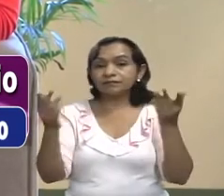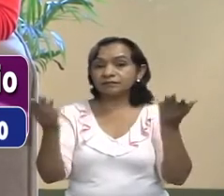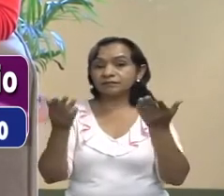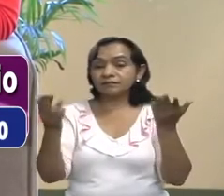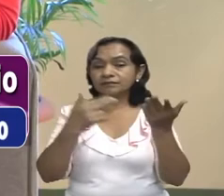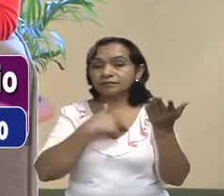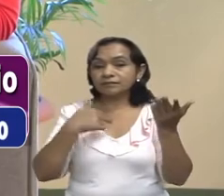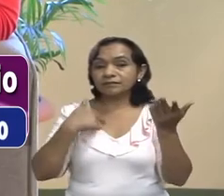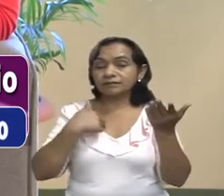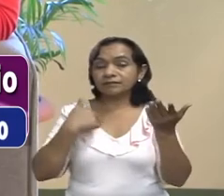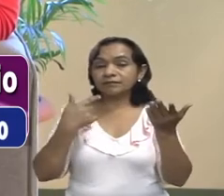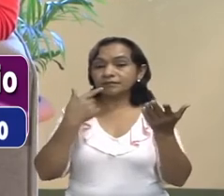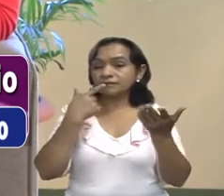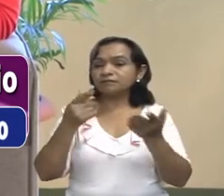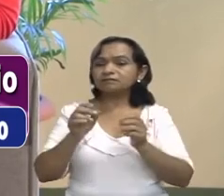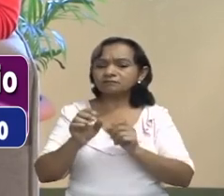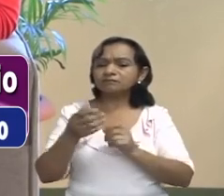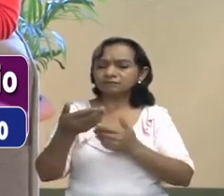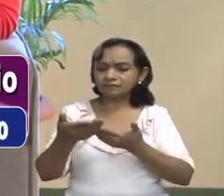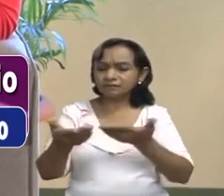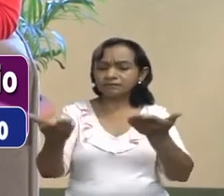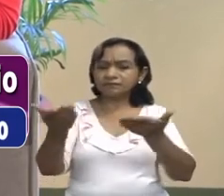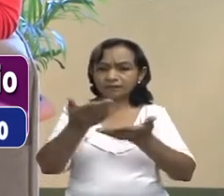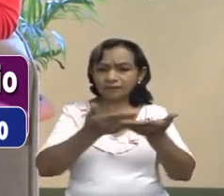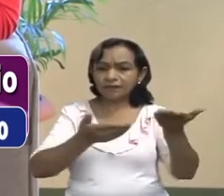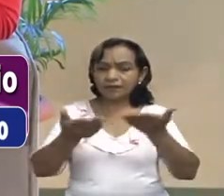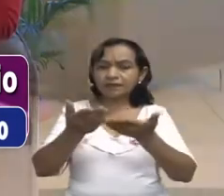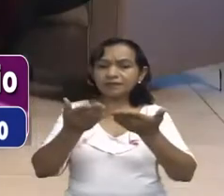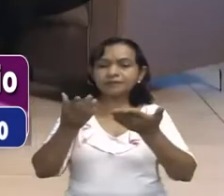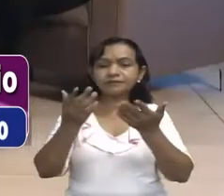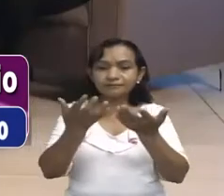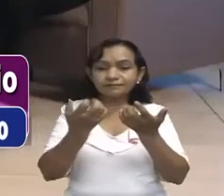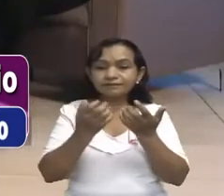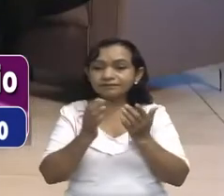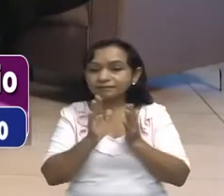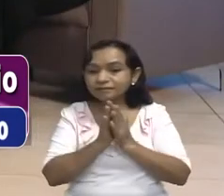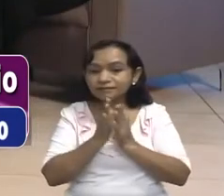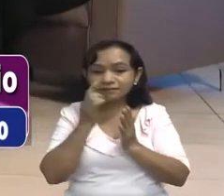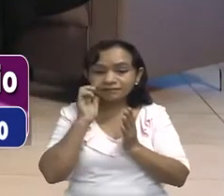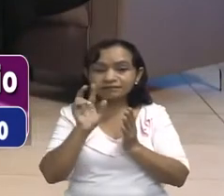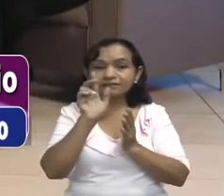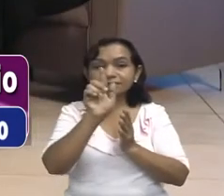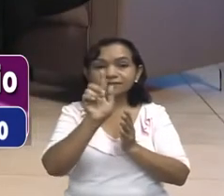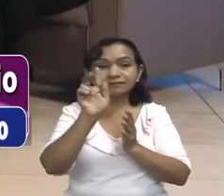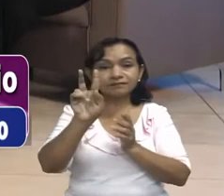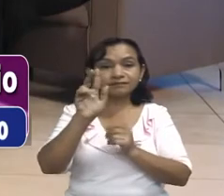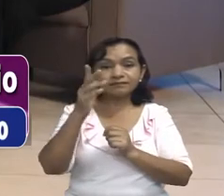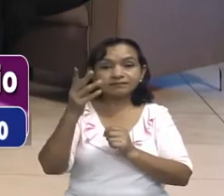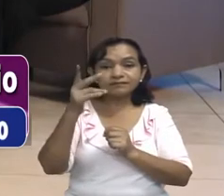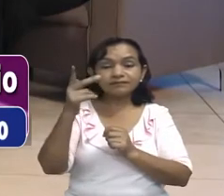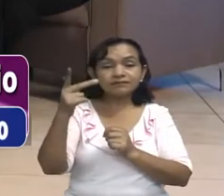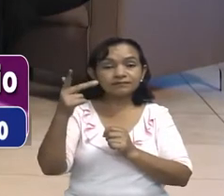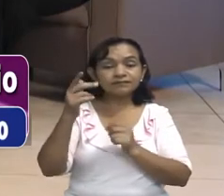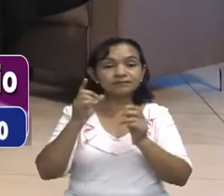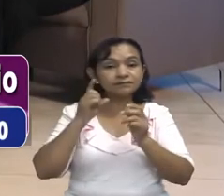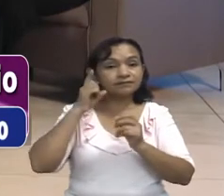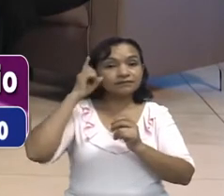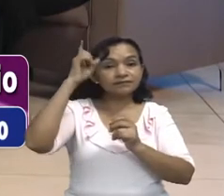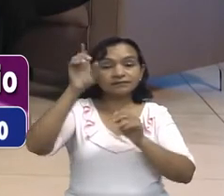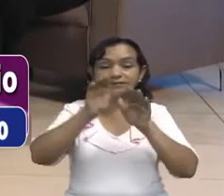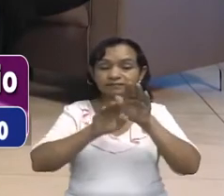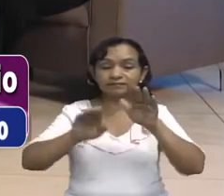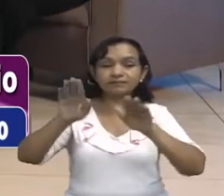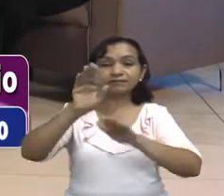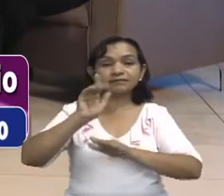Él ha confiado mucho, ¿sí?, y veo que ha estado plenamente interesado en que este canal se desarrolle aún más de lo